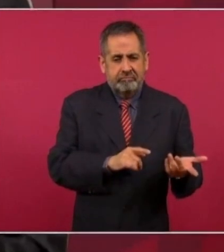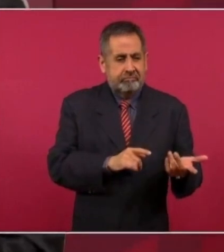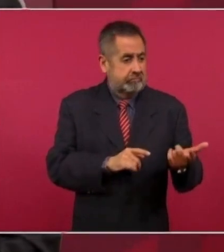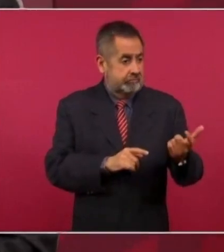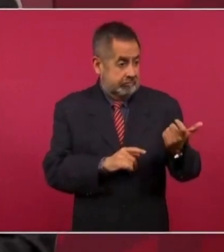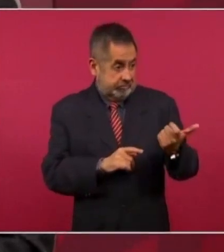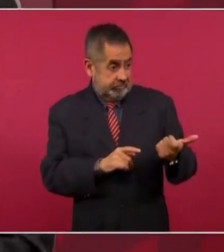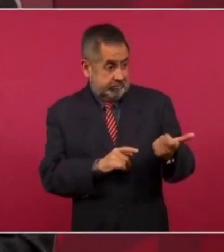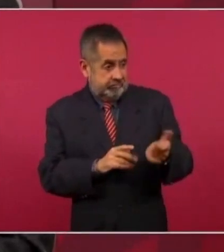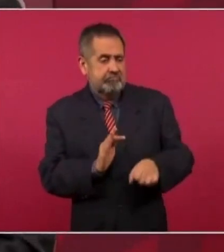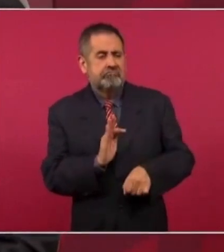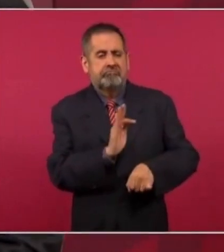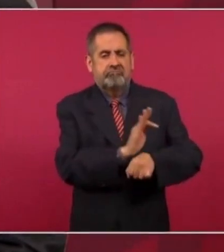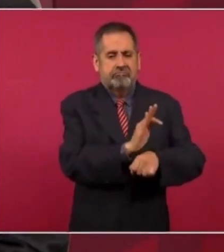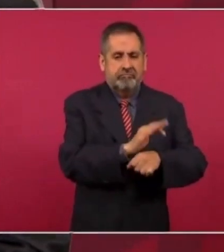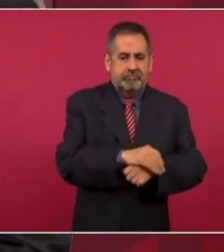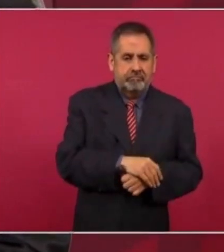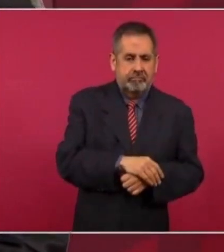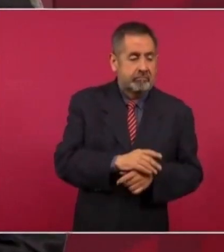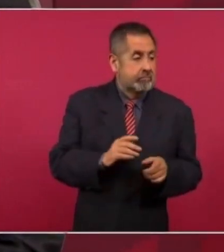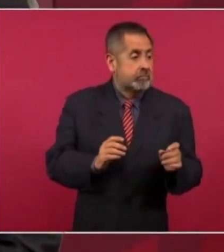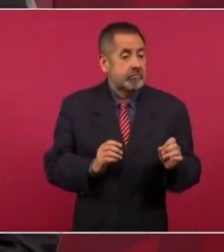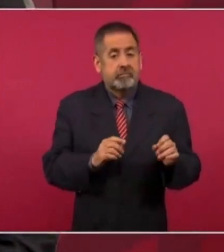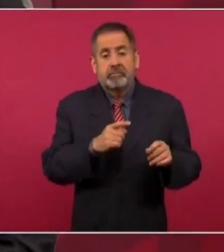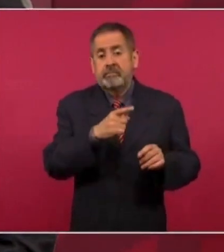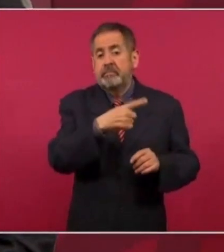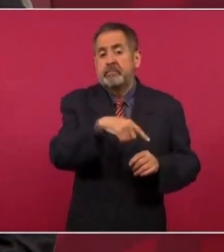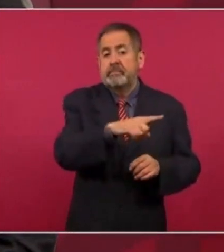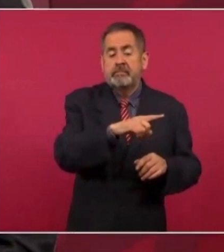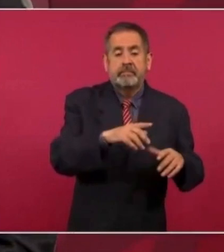dinero o los que se dedican